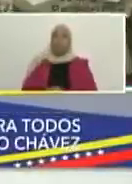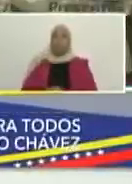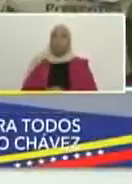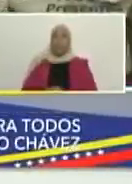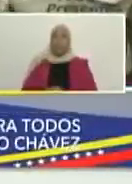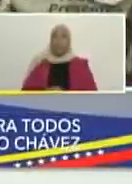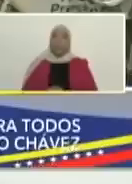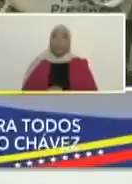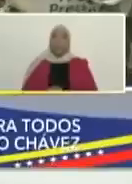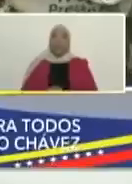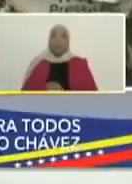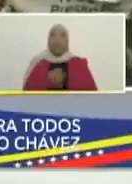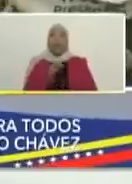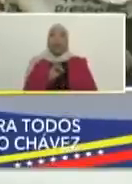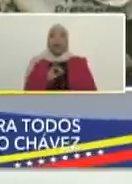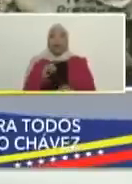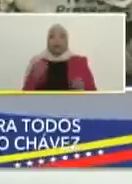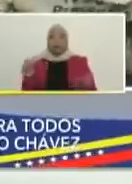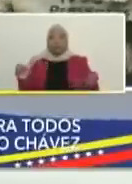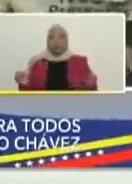A una esperanza